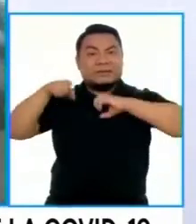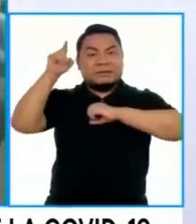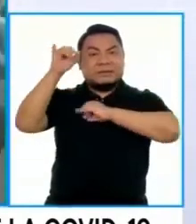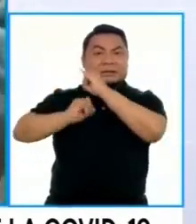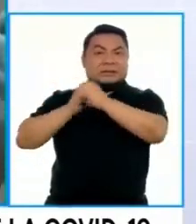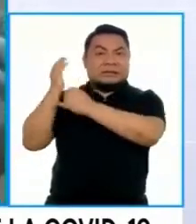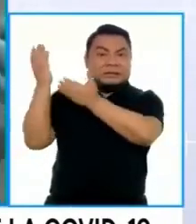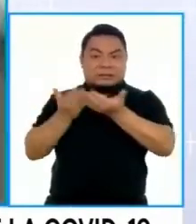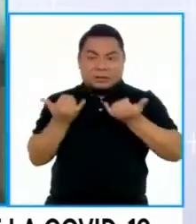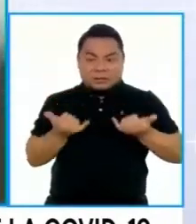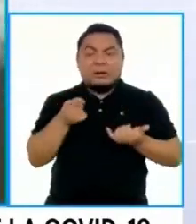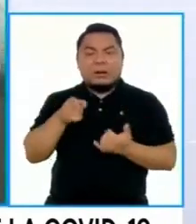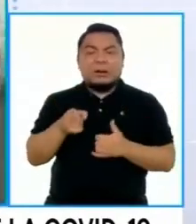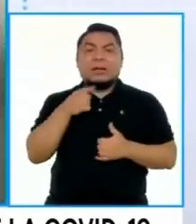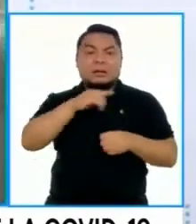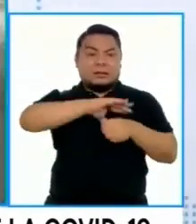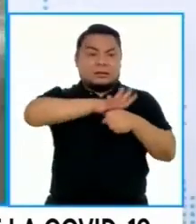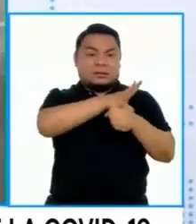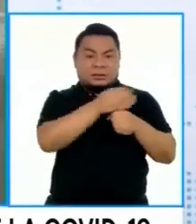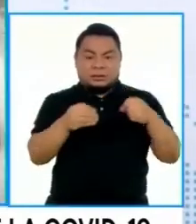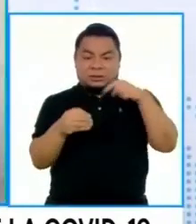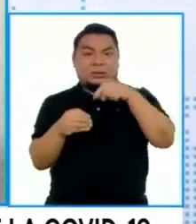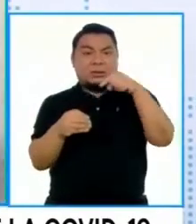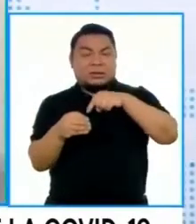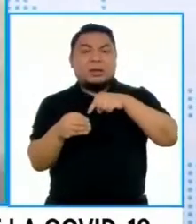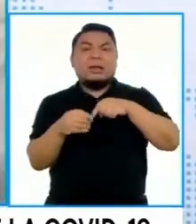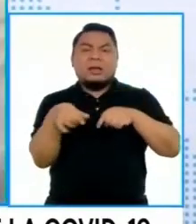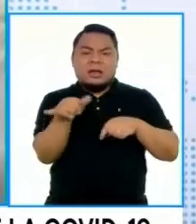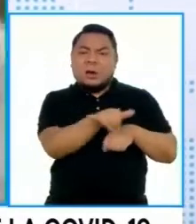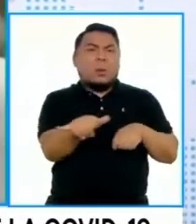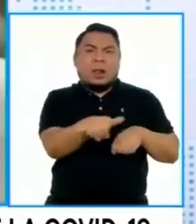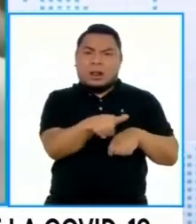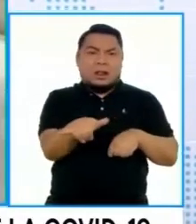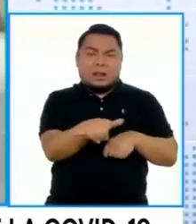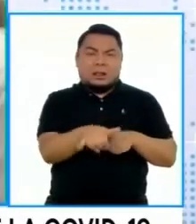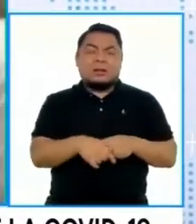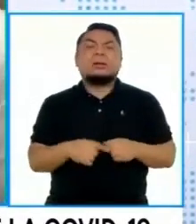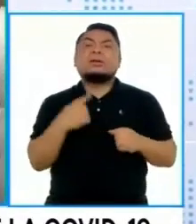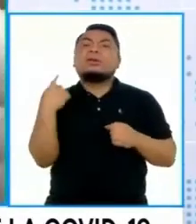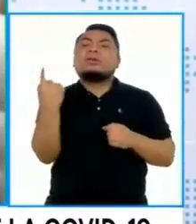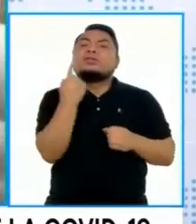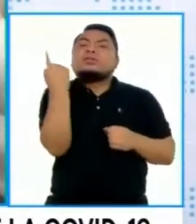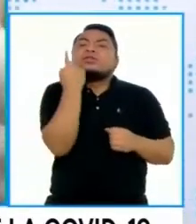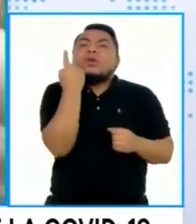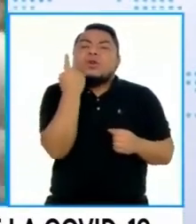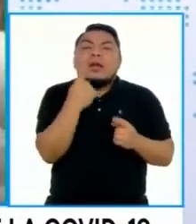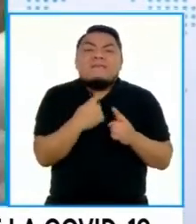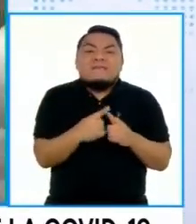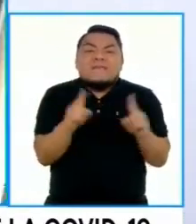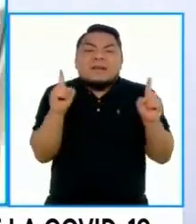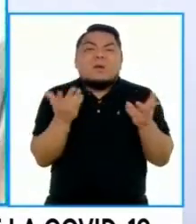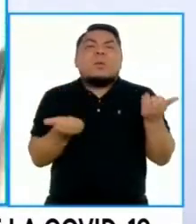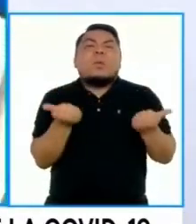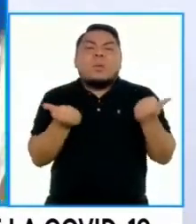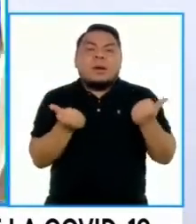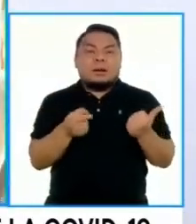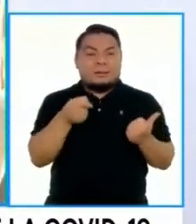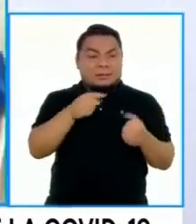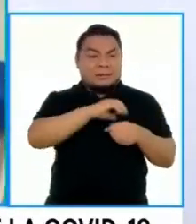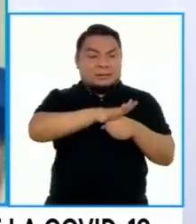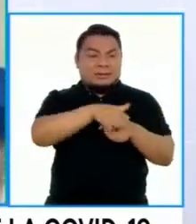que se dispone hoy, la cepa es la misma, sino que una, o sea, la variante sería la que